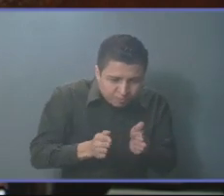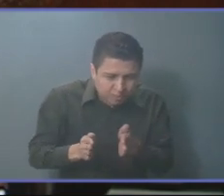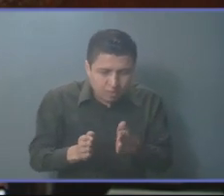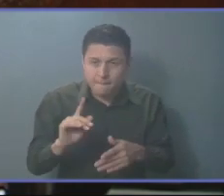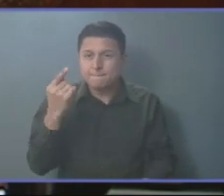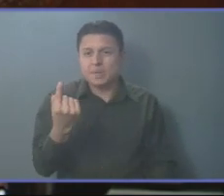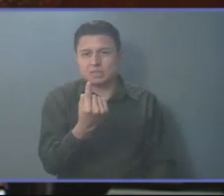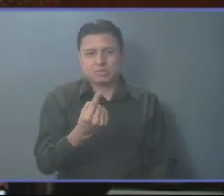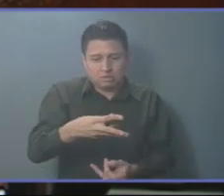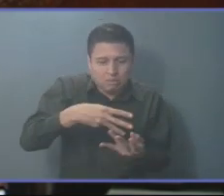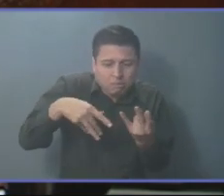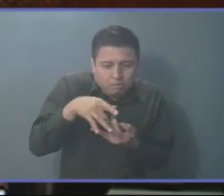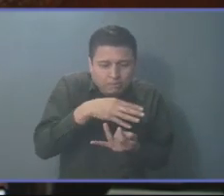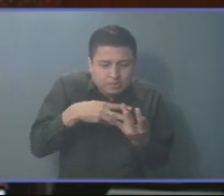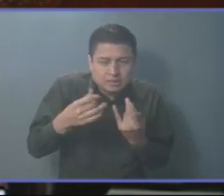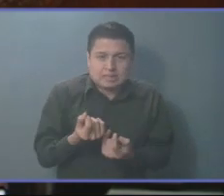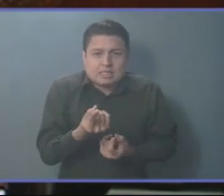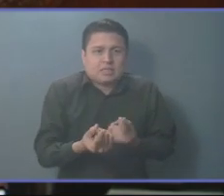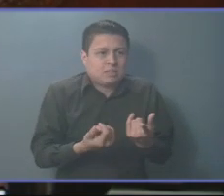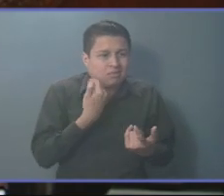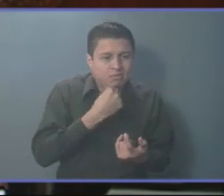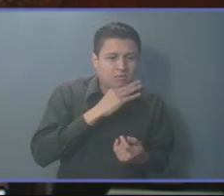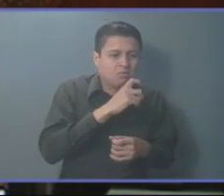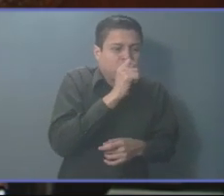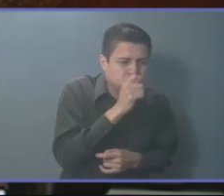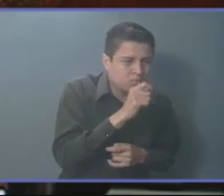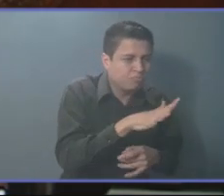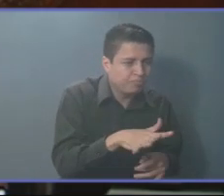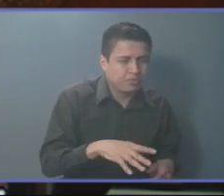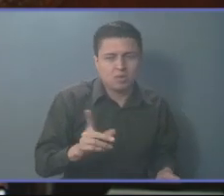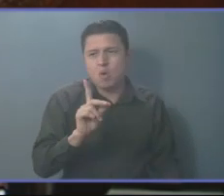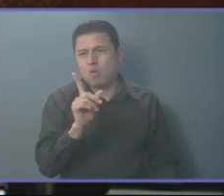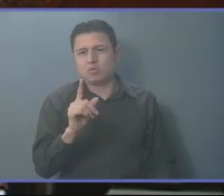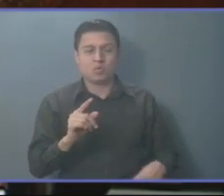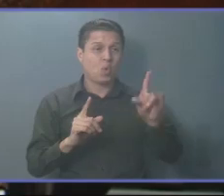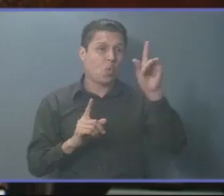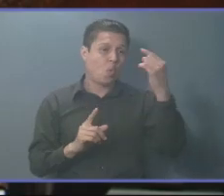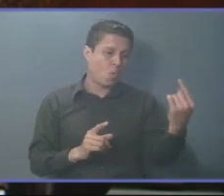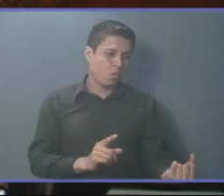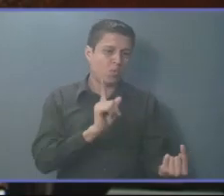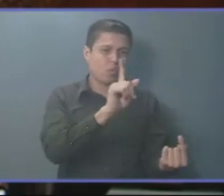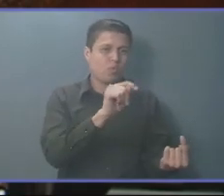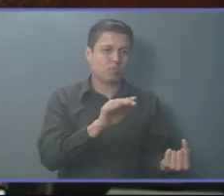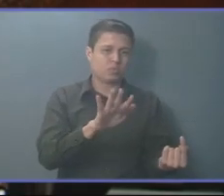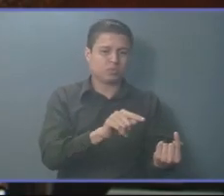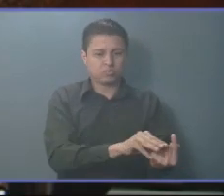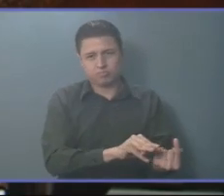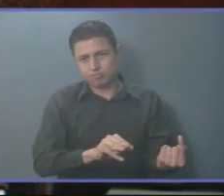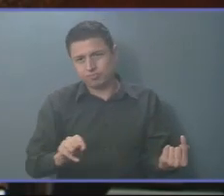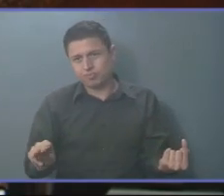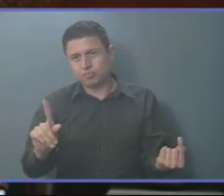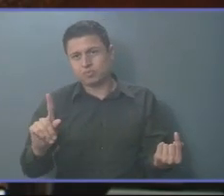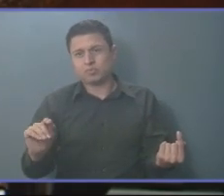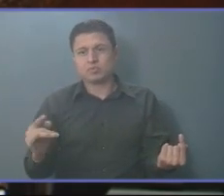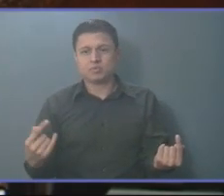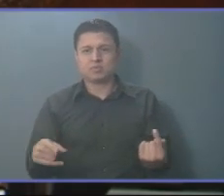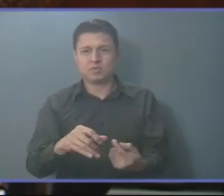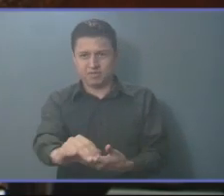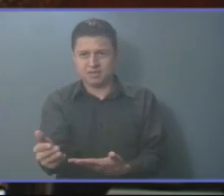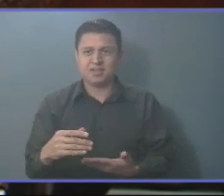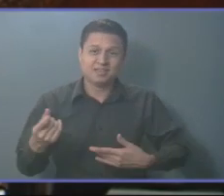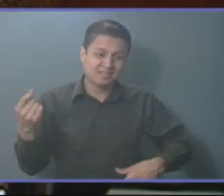las personas. El área del lugar debe de ser como mínimo el que corresponda según la fase del artículo 26 de esta